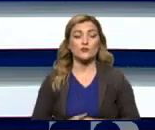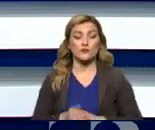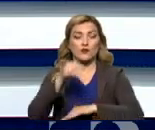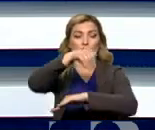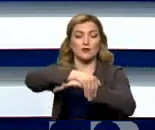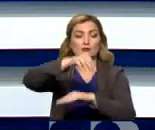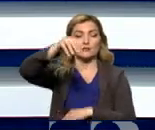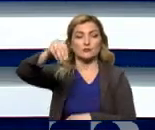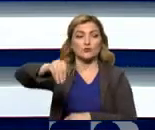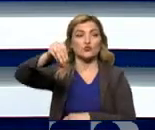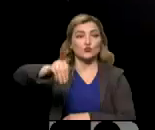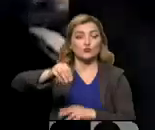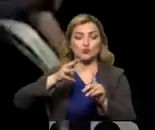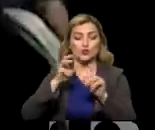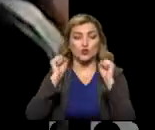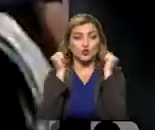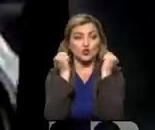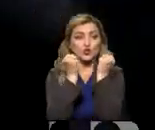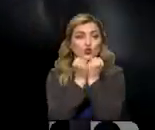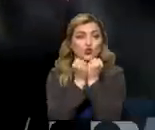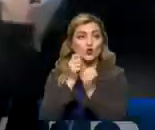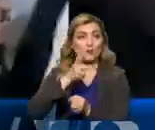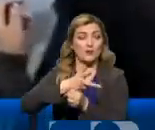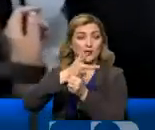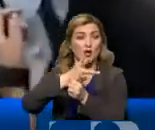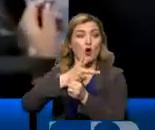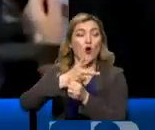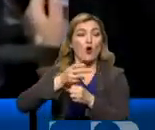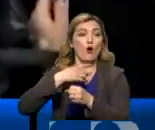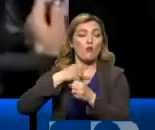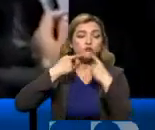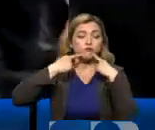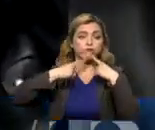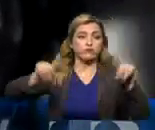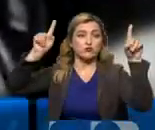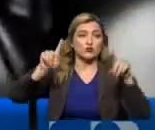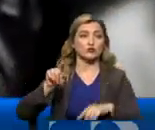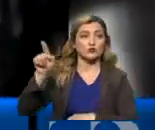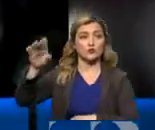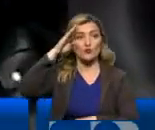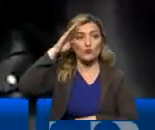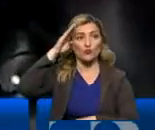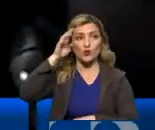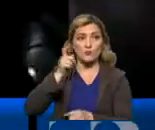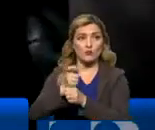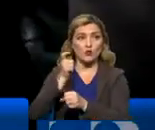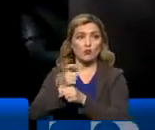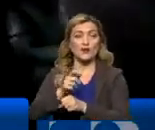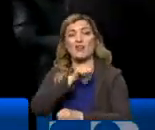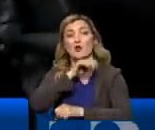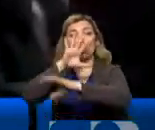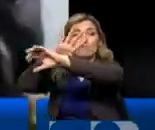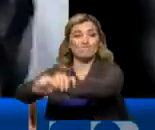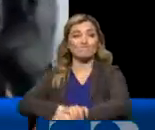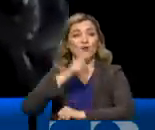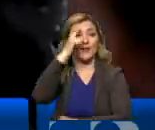La tarde del martes, a través de redes sociales, se viralizó un video en el que agentes de la Policía Nacional capturan a un presunto delincuente,